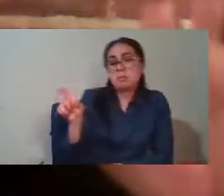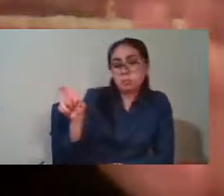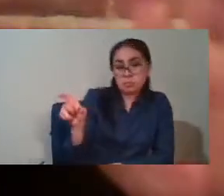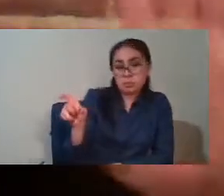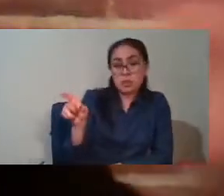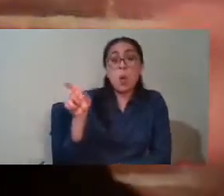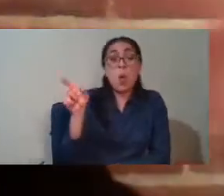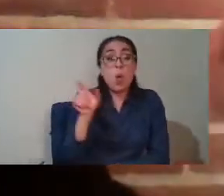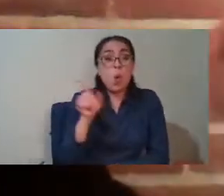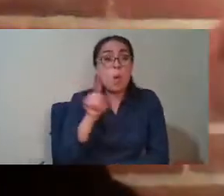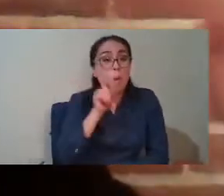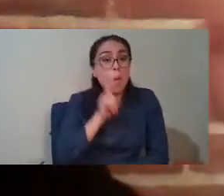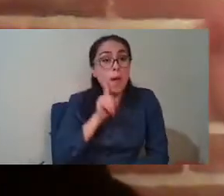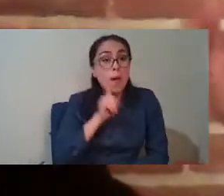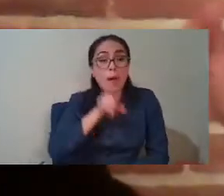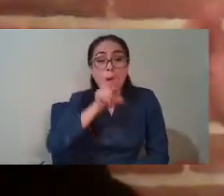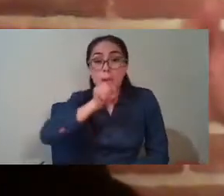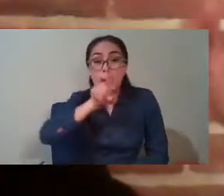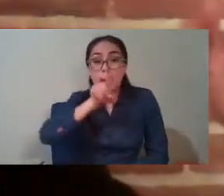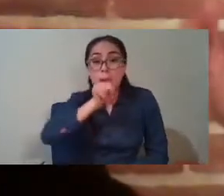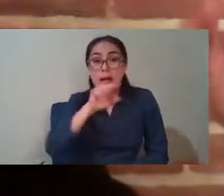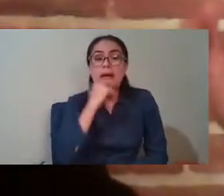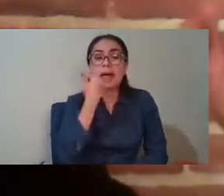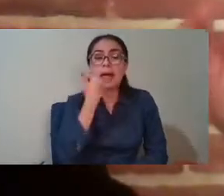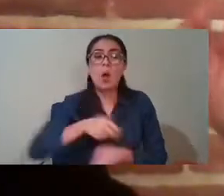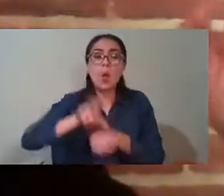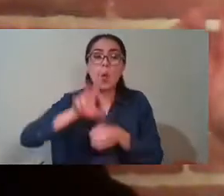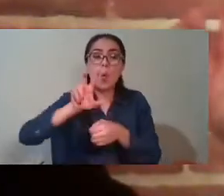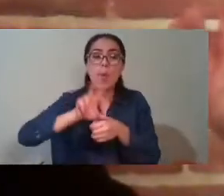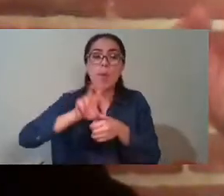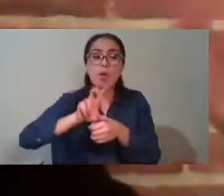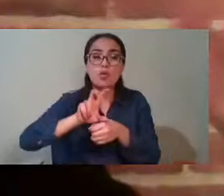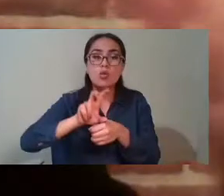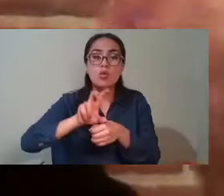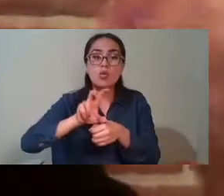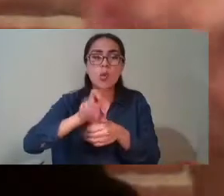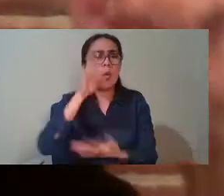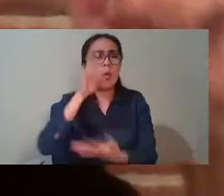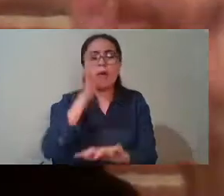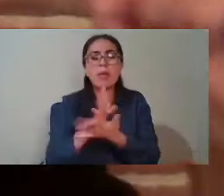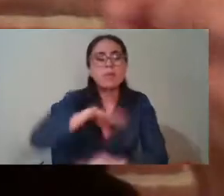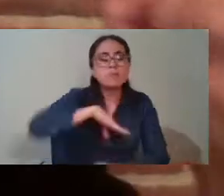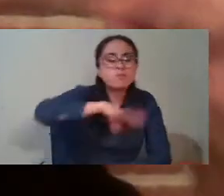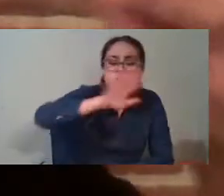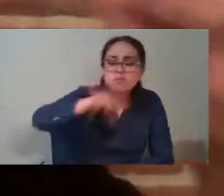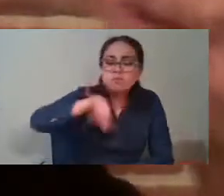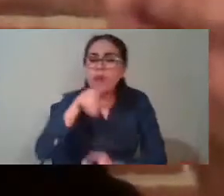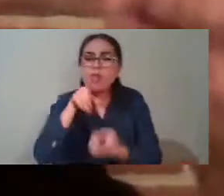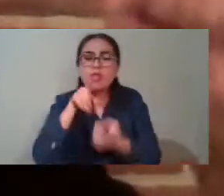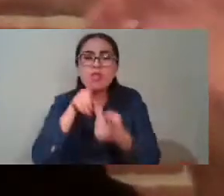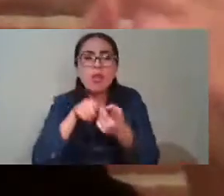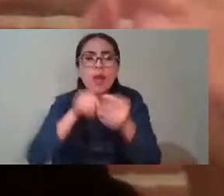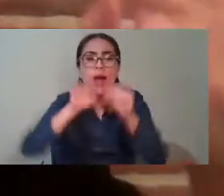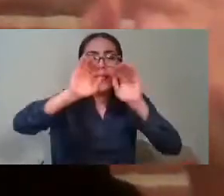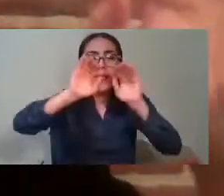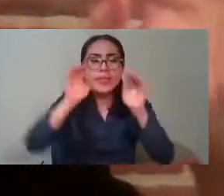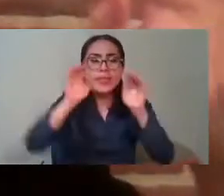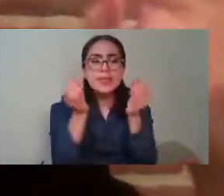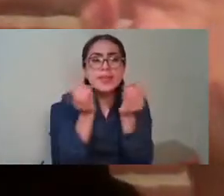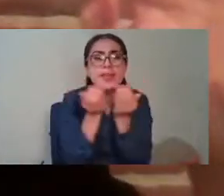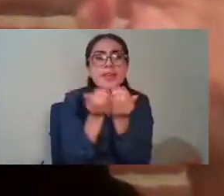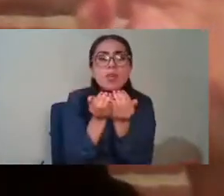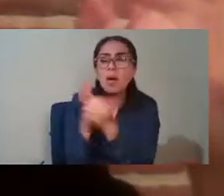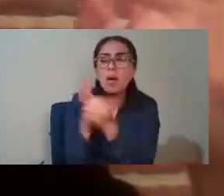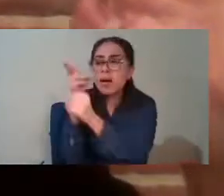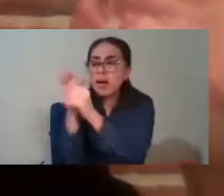torda está por poner huevo, simplemente lo que hace es busca el nido de otro pájaro, sabe que